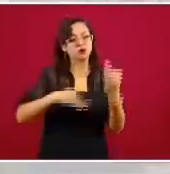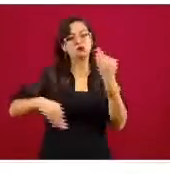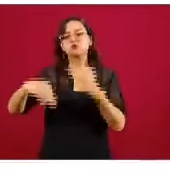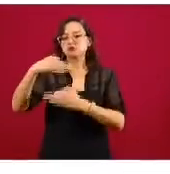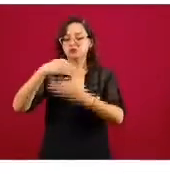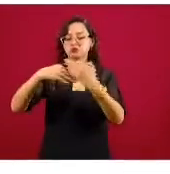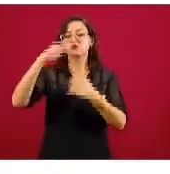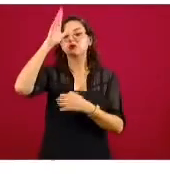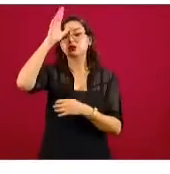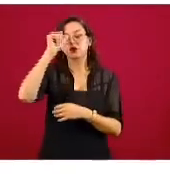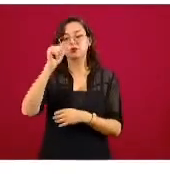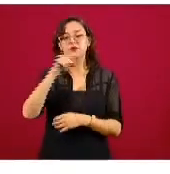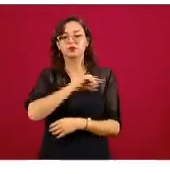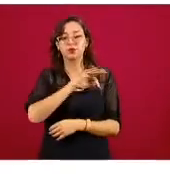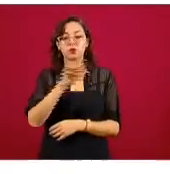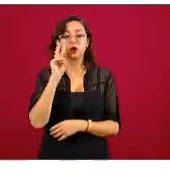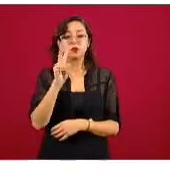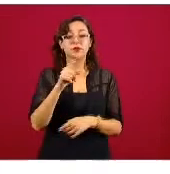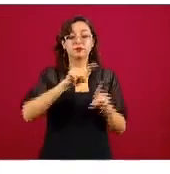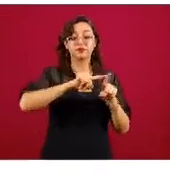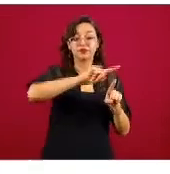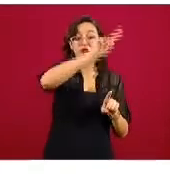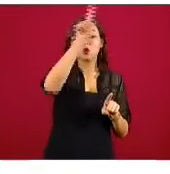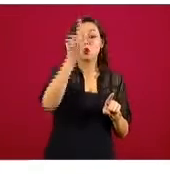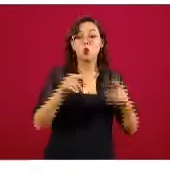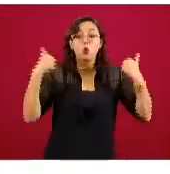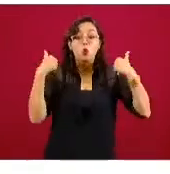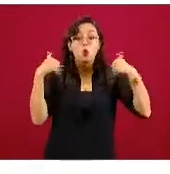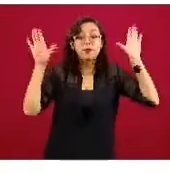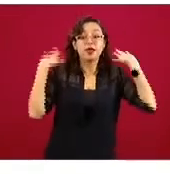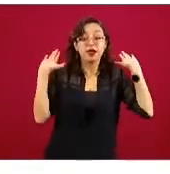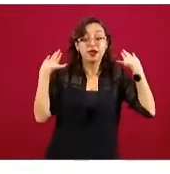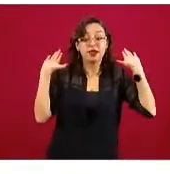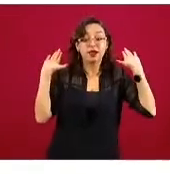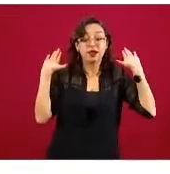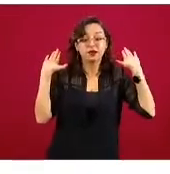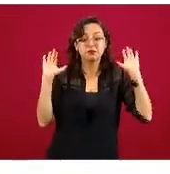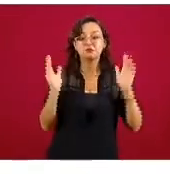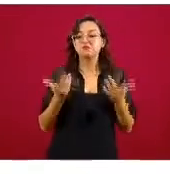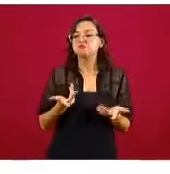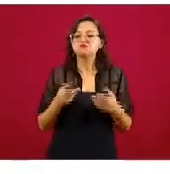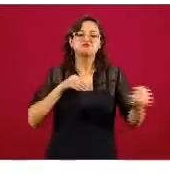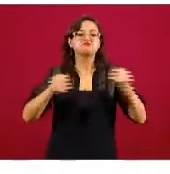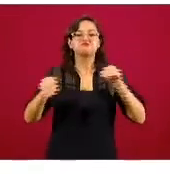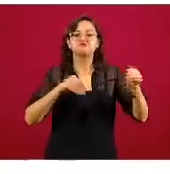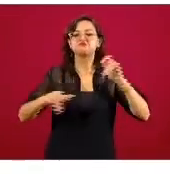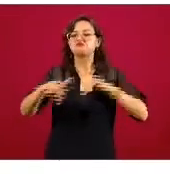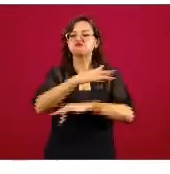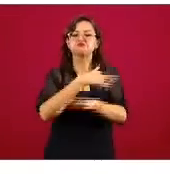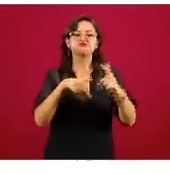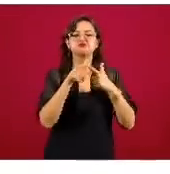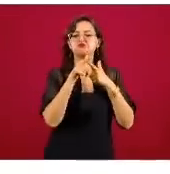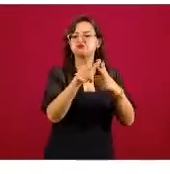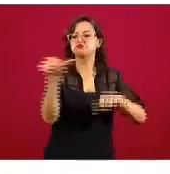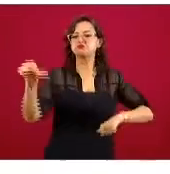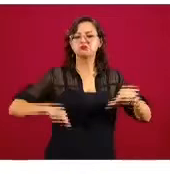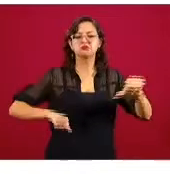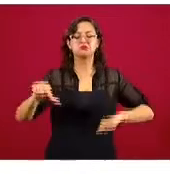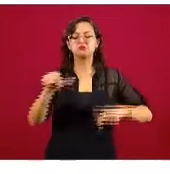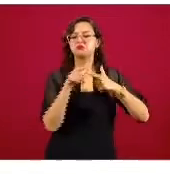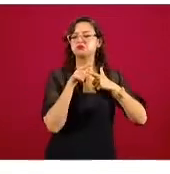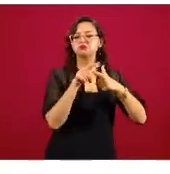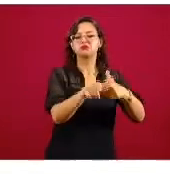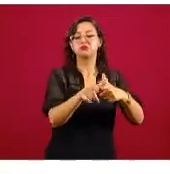mensaje. Lo que se ve en la curva roja es lo que habría pasado si no se hubieran hecho medidas de mitigación comunitaria masivas, con